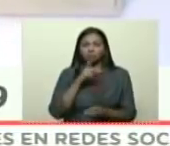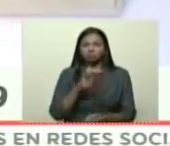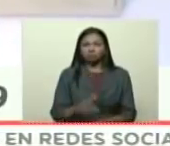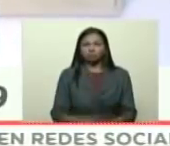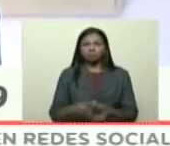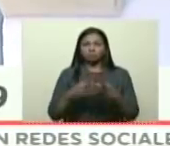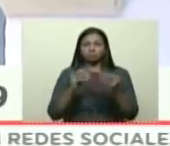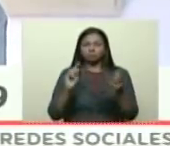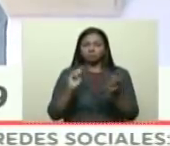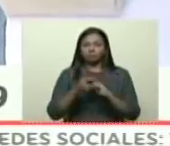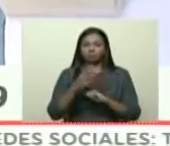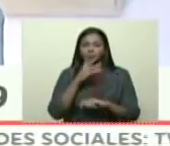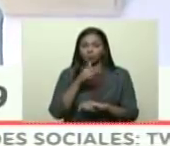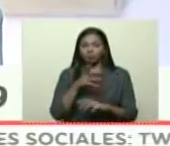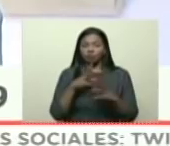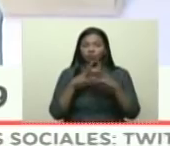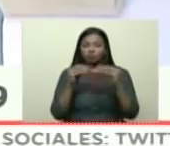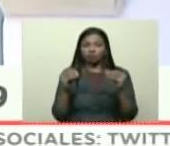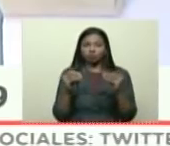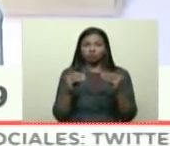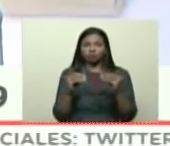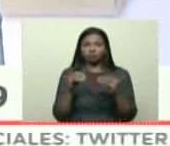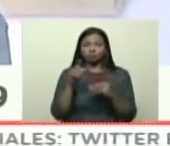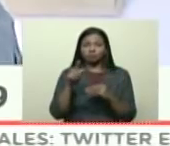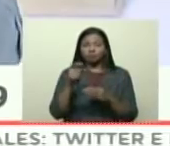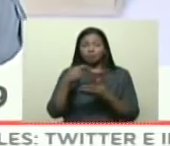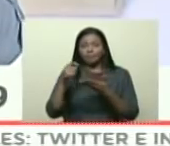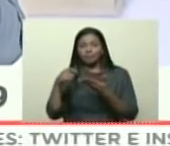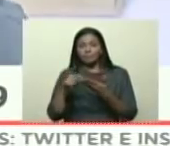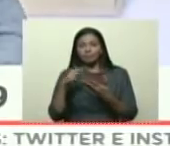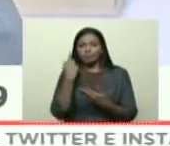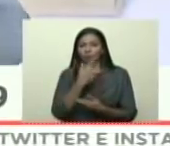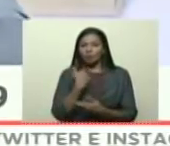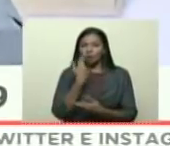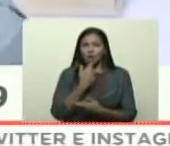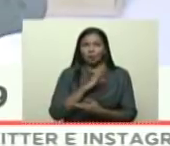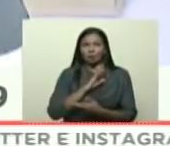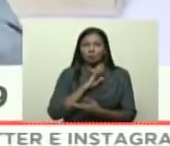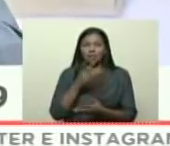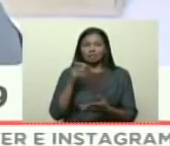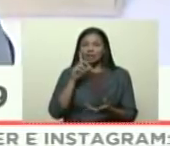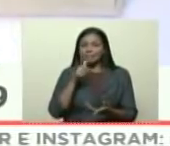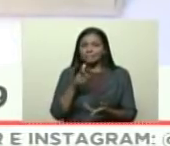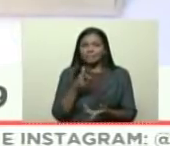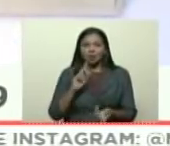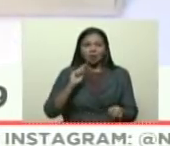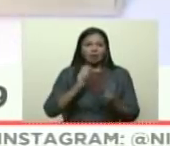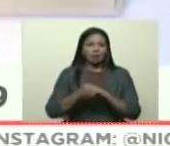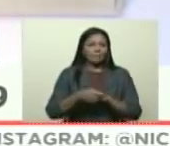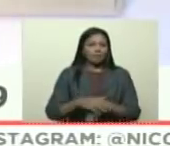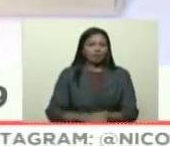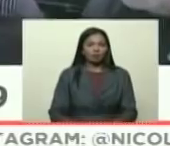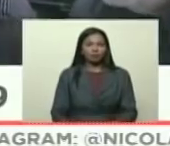todo. Así esté pintado de rojo rojito. Si está malo, hay que cambiarlo.